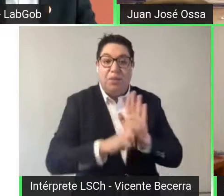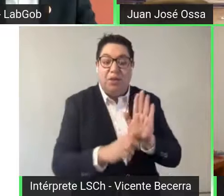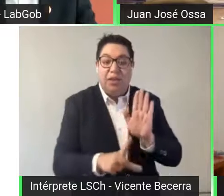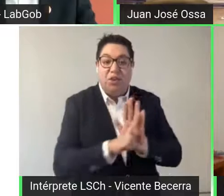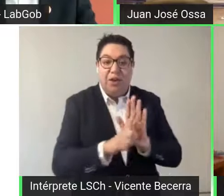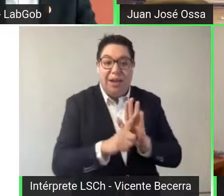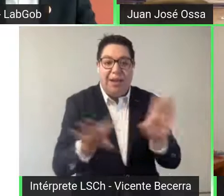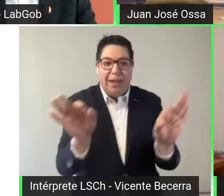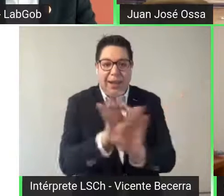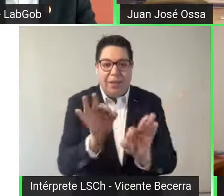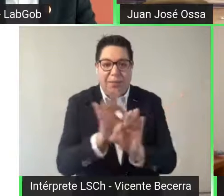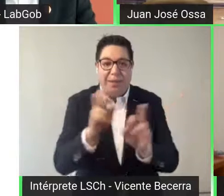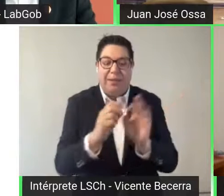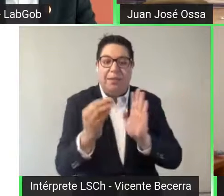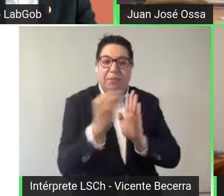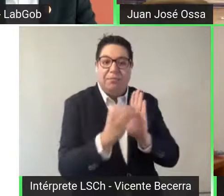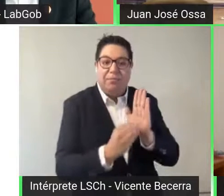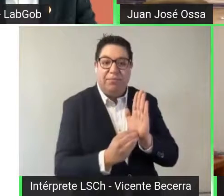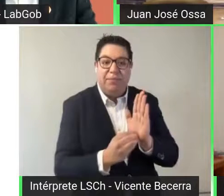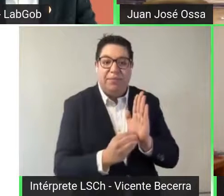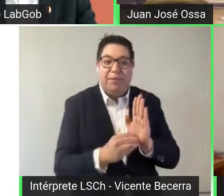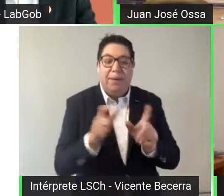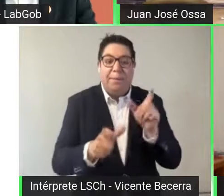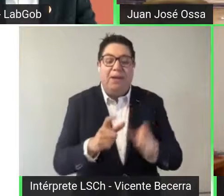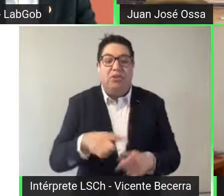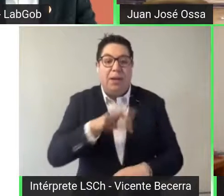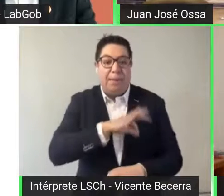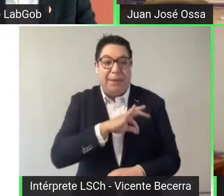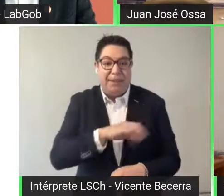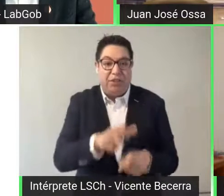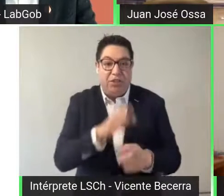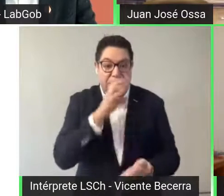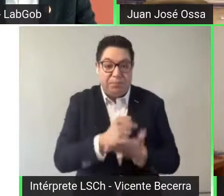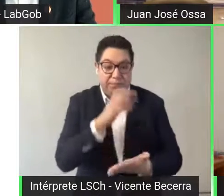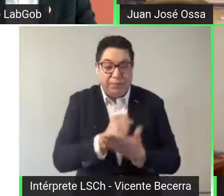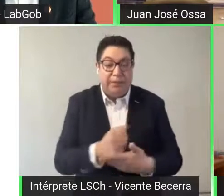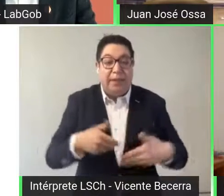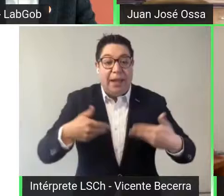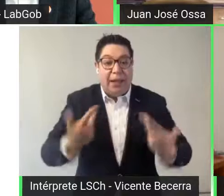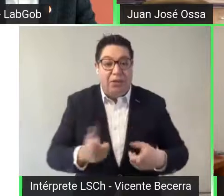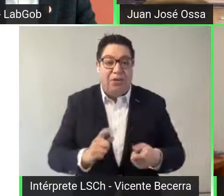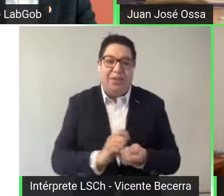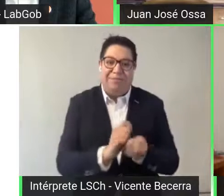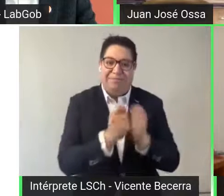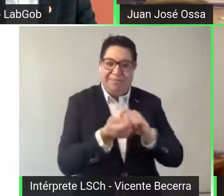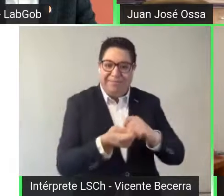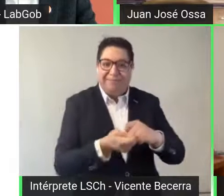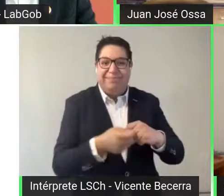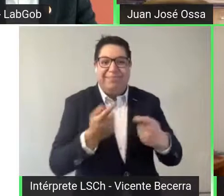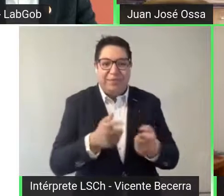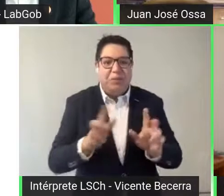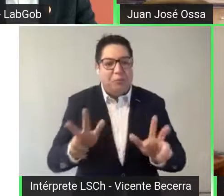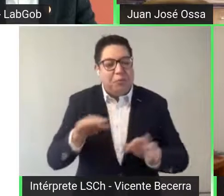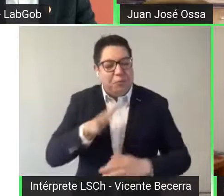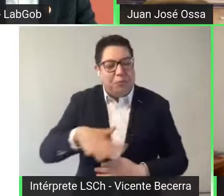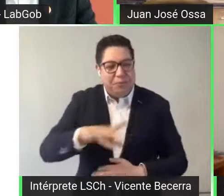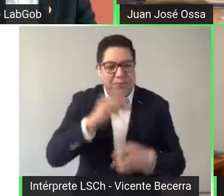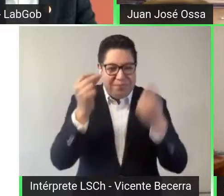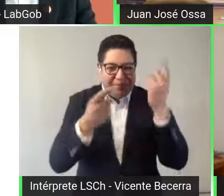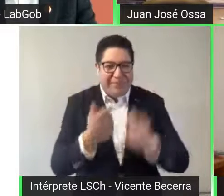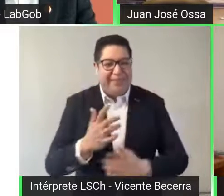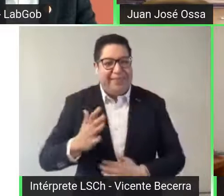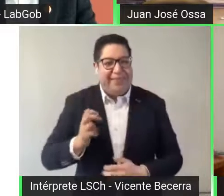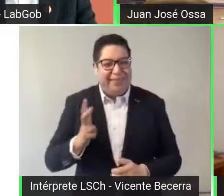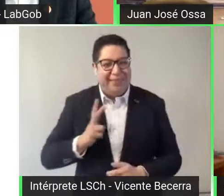consiste en el Registro Nacional de Deudores de Pensiones de Alimentos. Así que me paso de esta agradable iniciativa contigo,